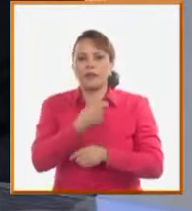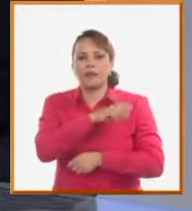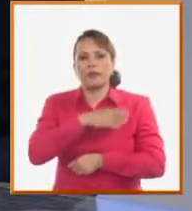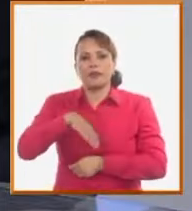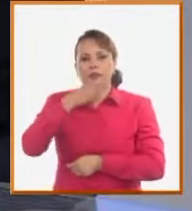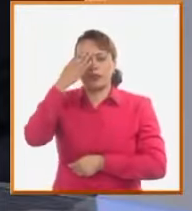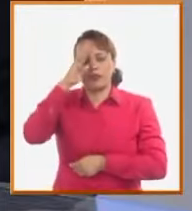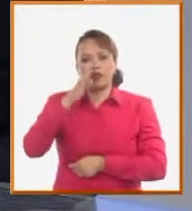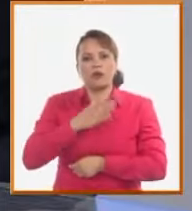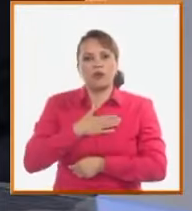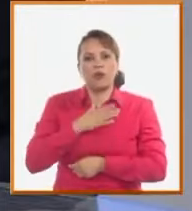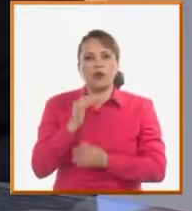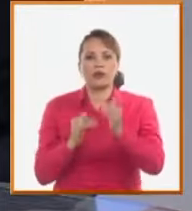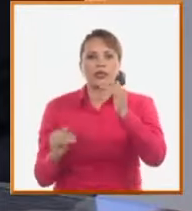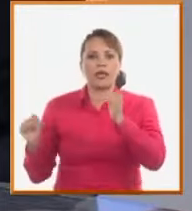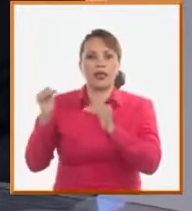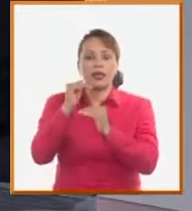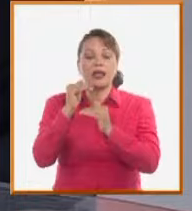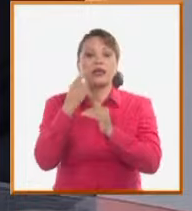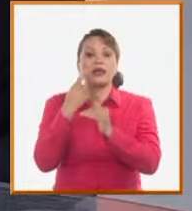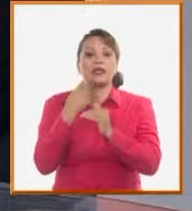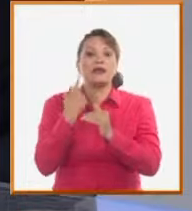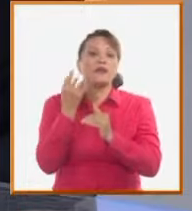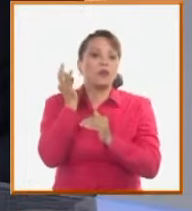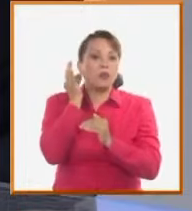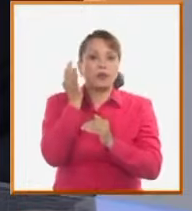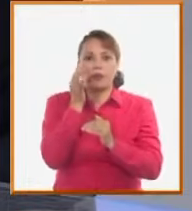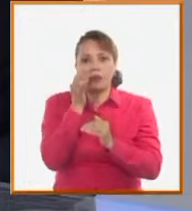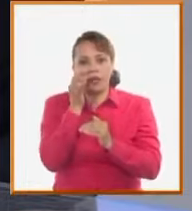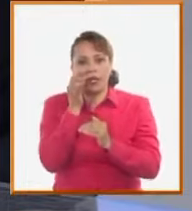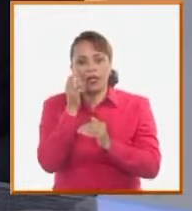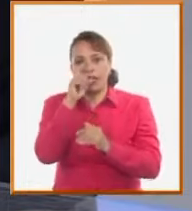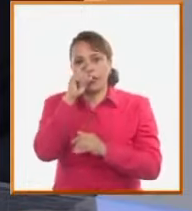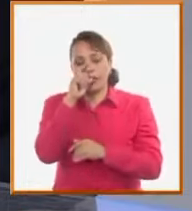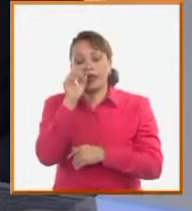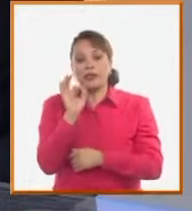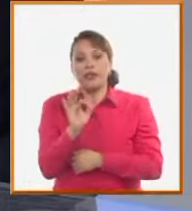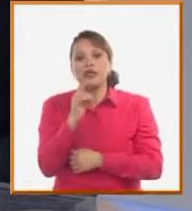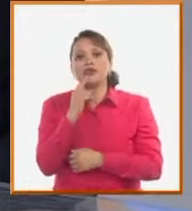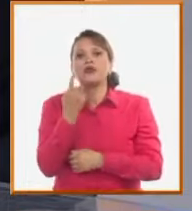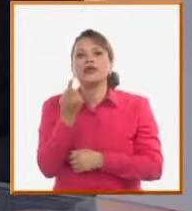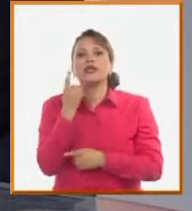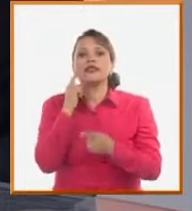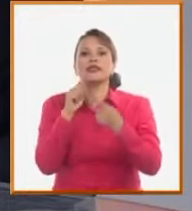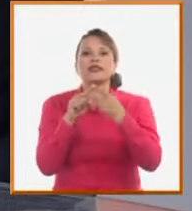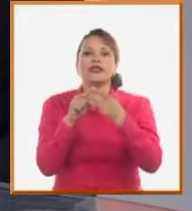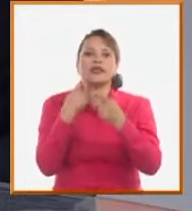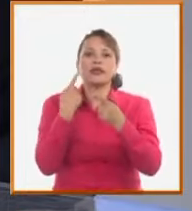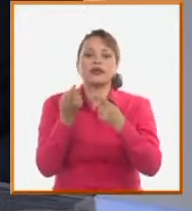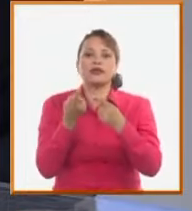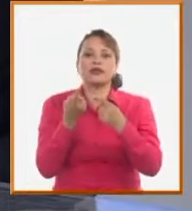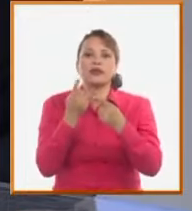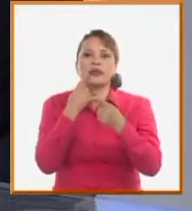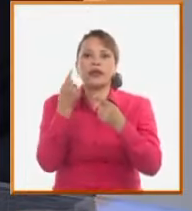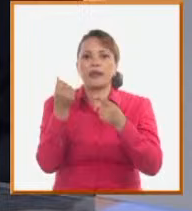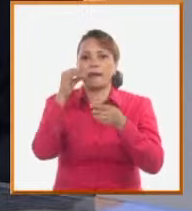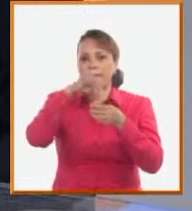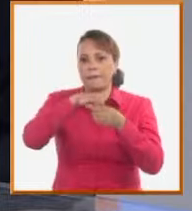cubana, años vistas por sexo y edad, y entonces se determina con ese interés técnico el rendimiento